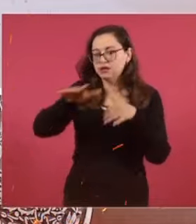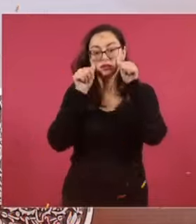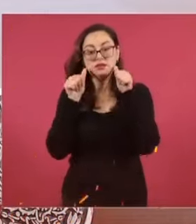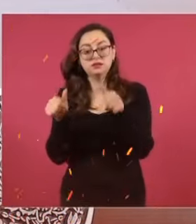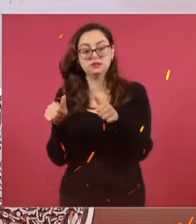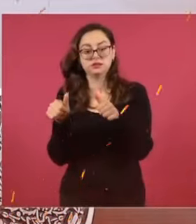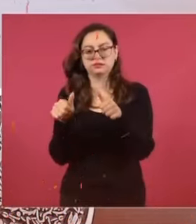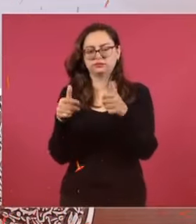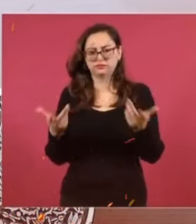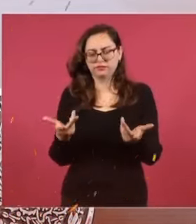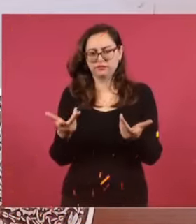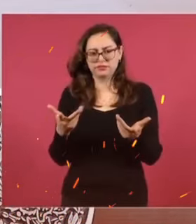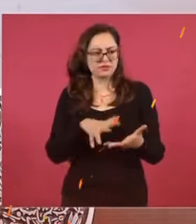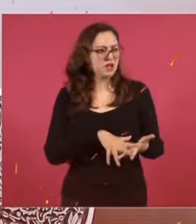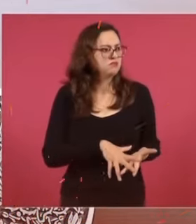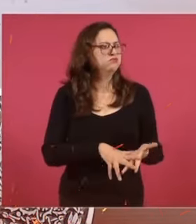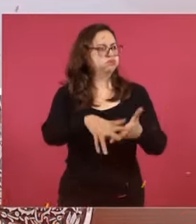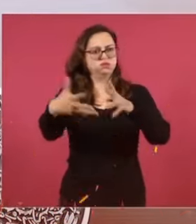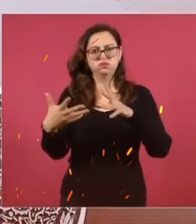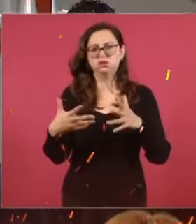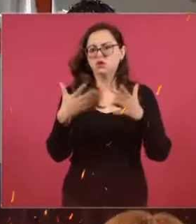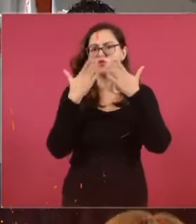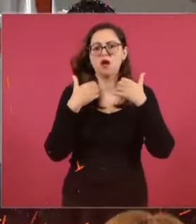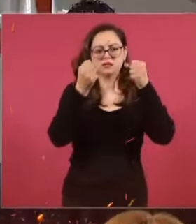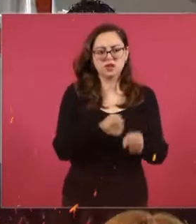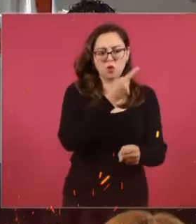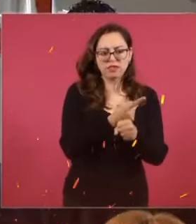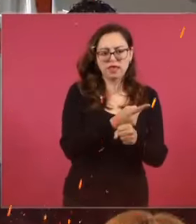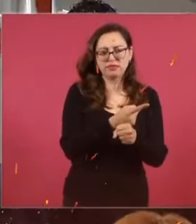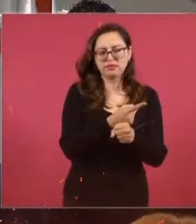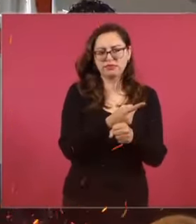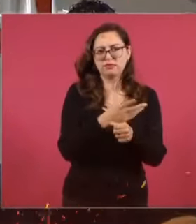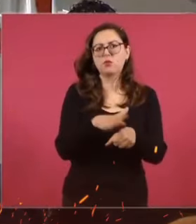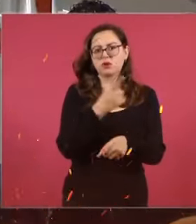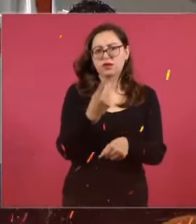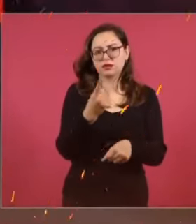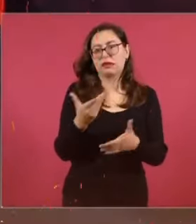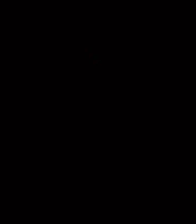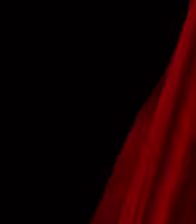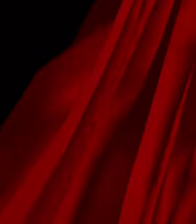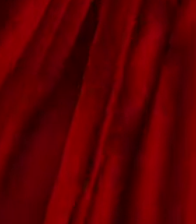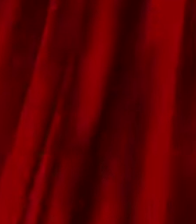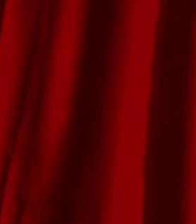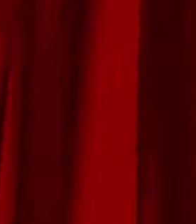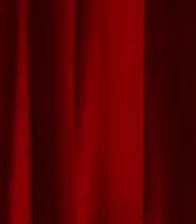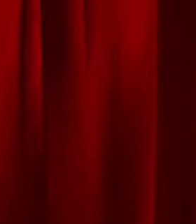que provocan la inseguridad y la violencia. Es una concepción distinta.